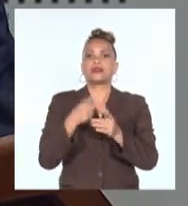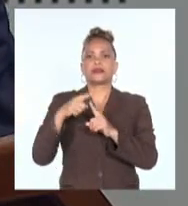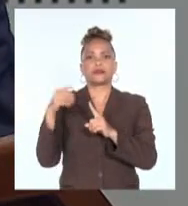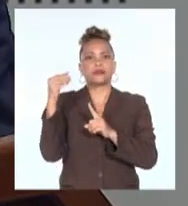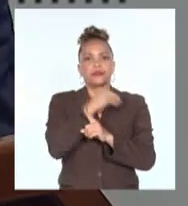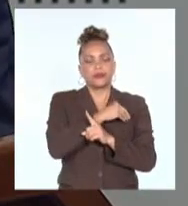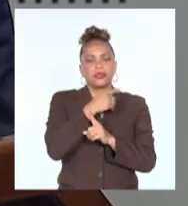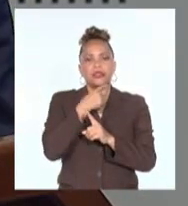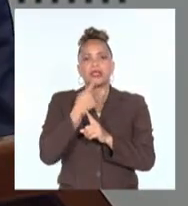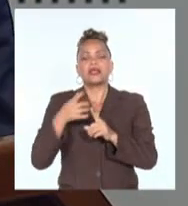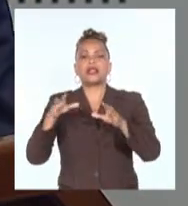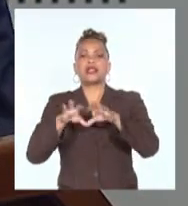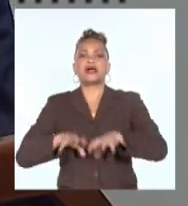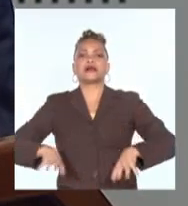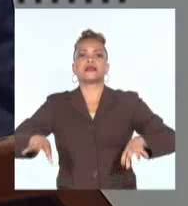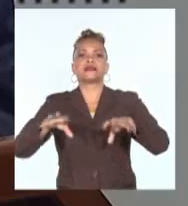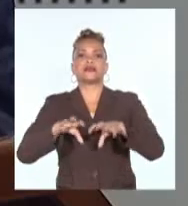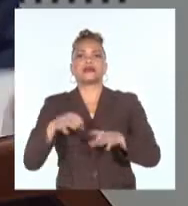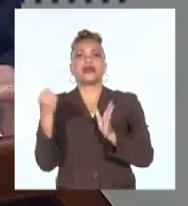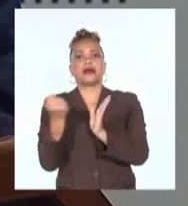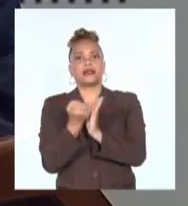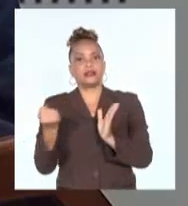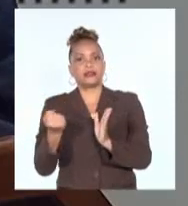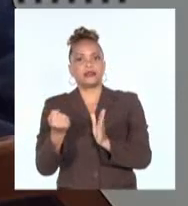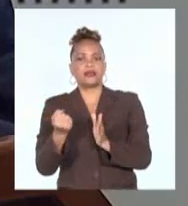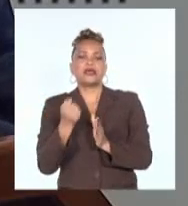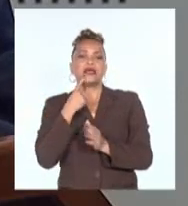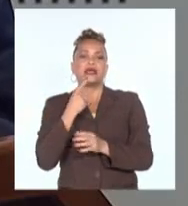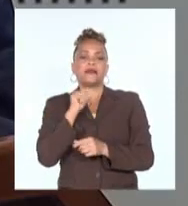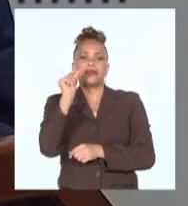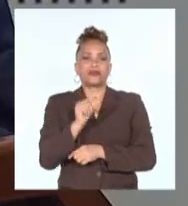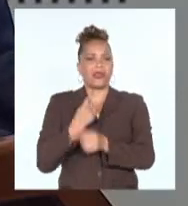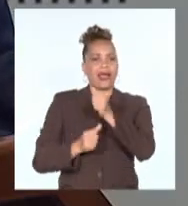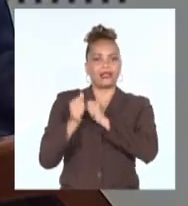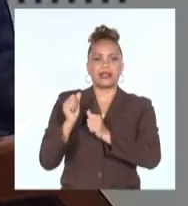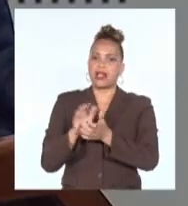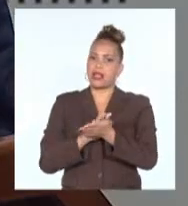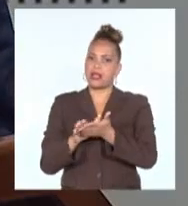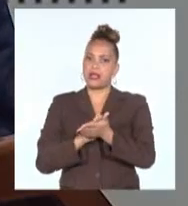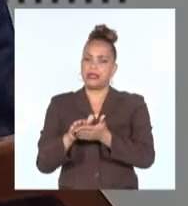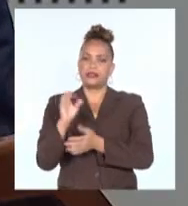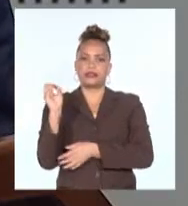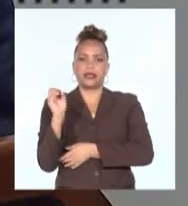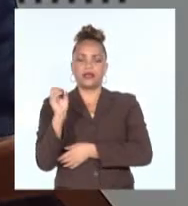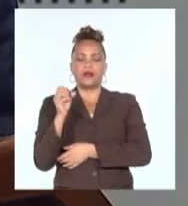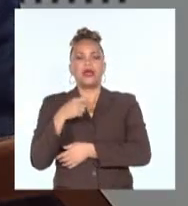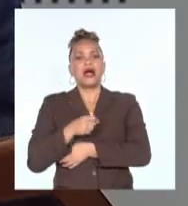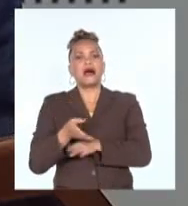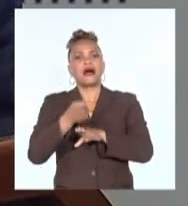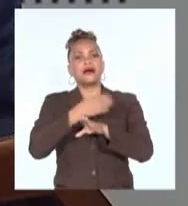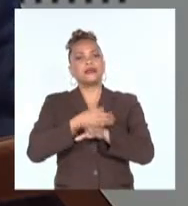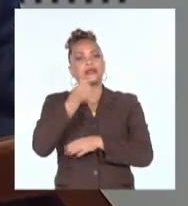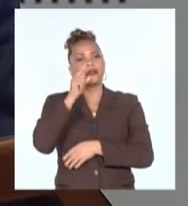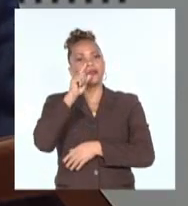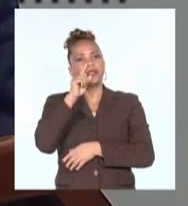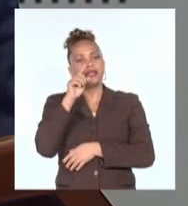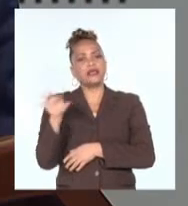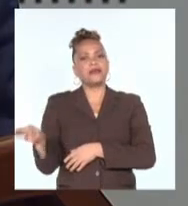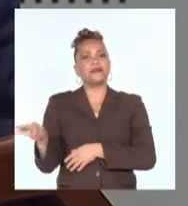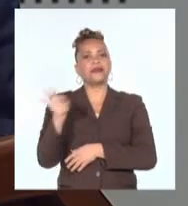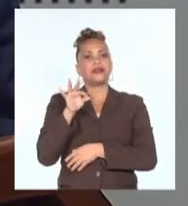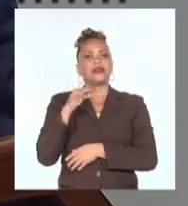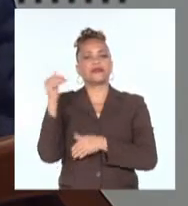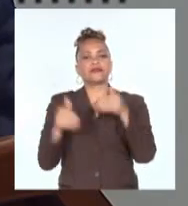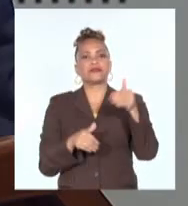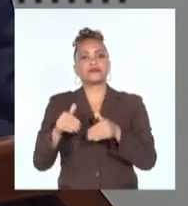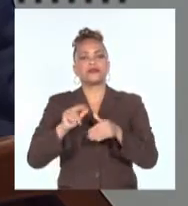marco regulador para garantizar que nadie quede atrás. Permítanme concluir invitándolos a participar en el